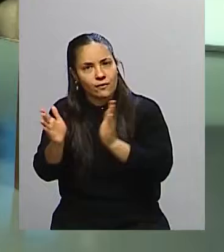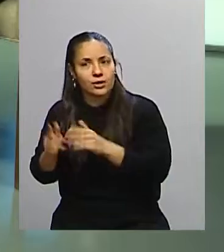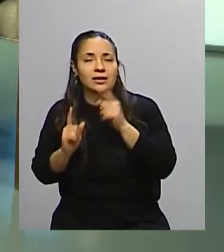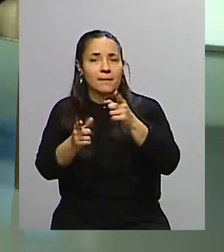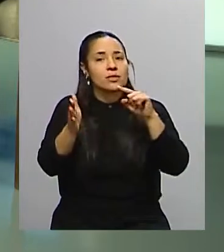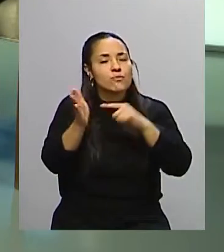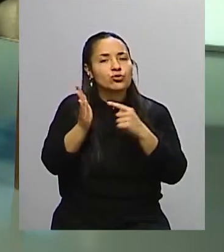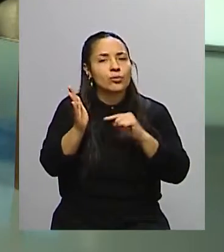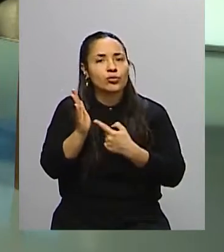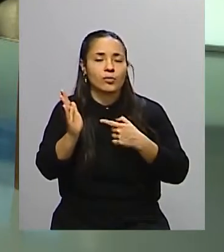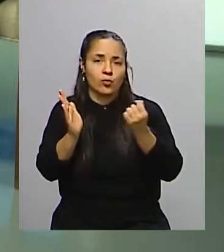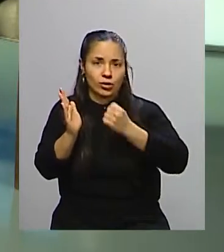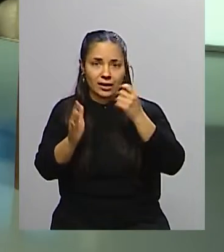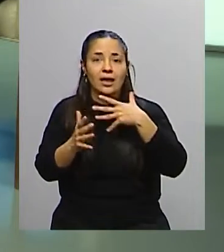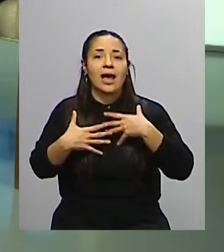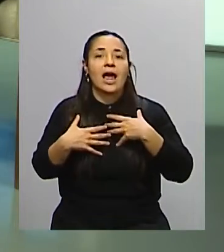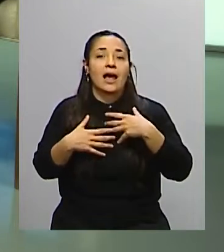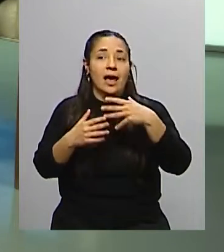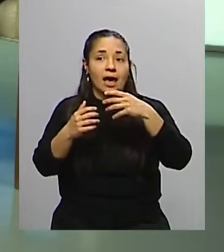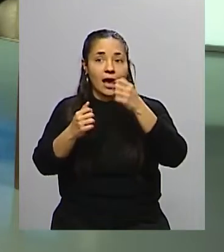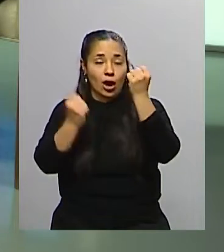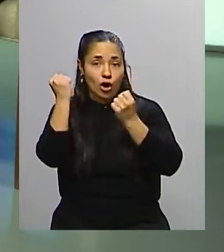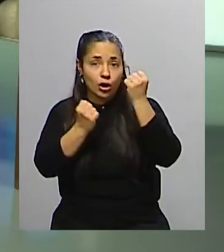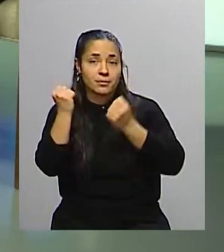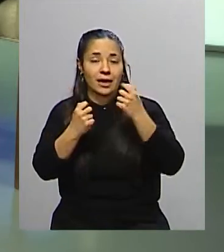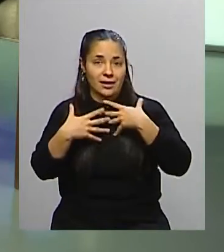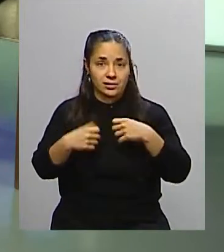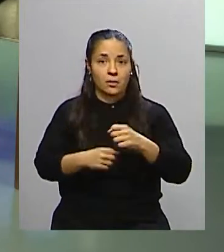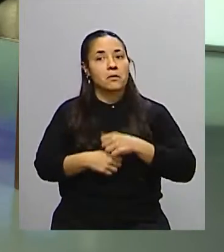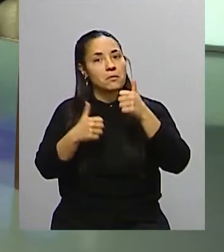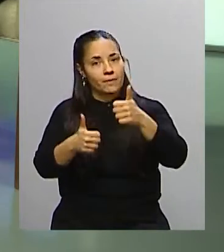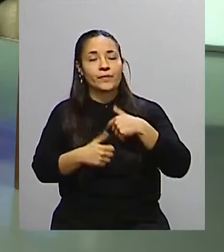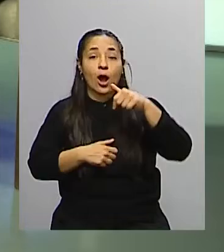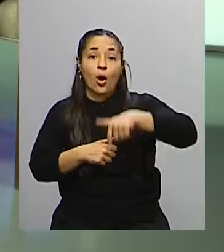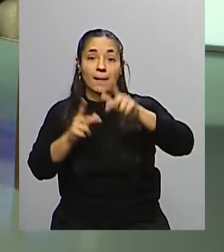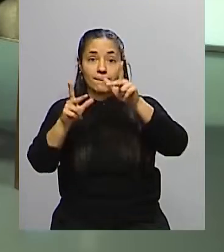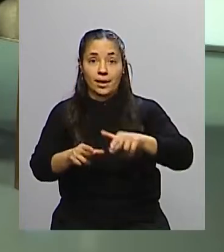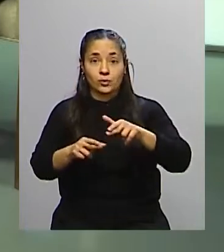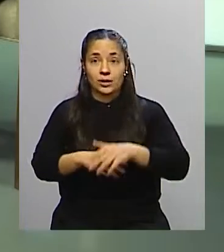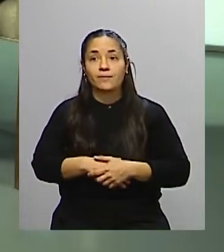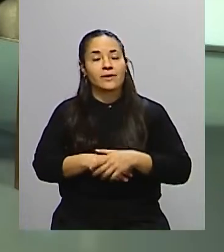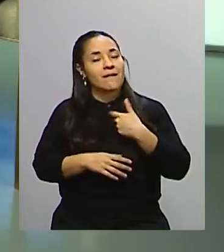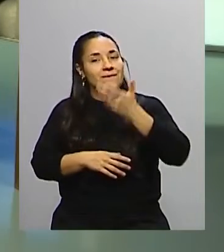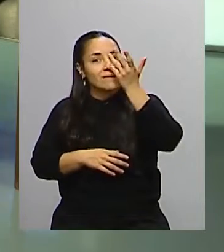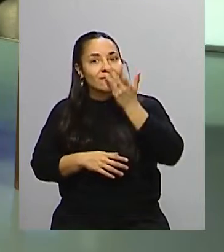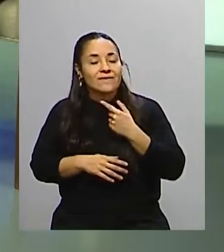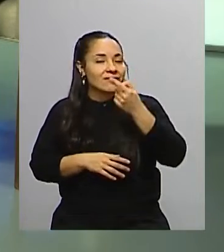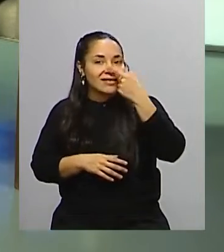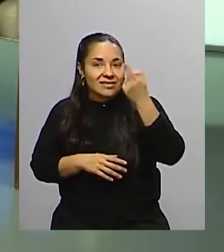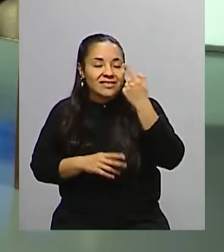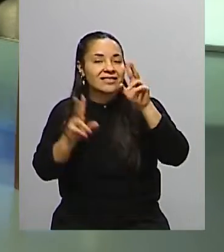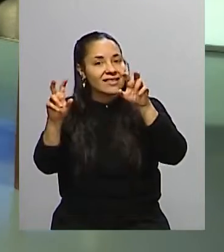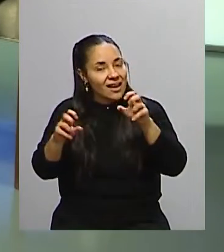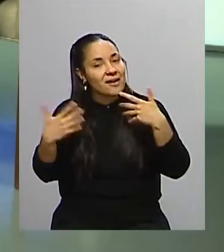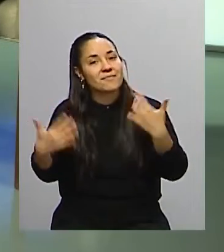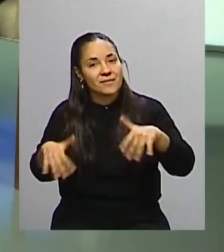que se trata la economía de la salud. Bueno, ahí es el desafío entonces a mejorarlo. Nos tenemos que ir a una pausa, pero me encanta porque el tema es sumamente interesante y